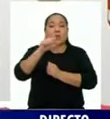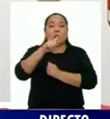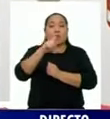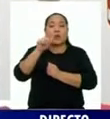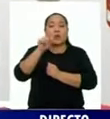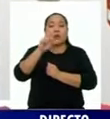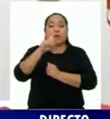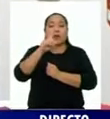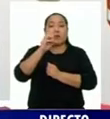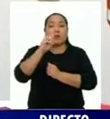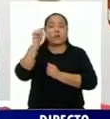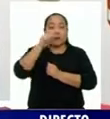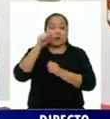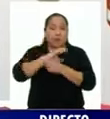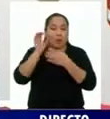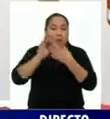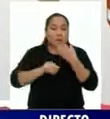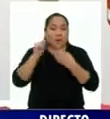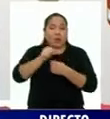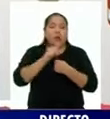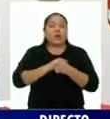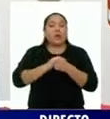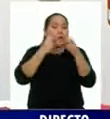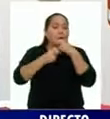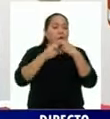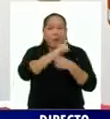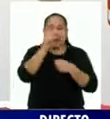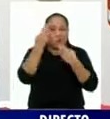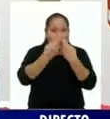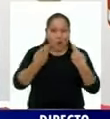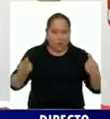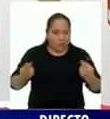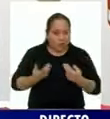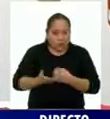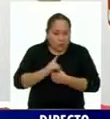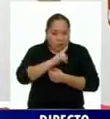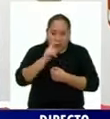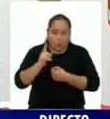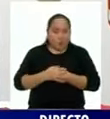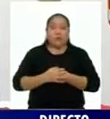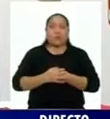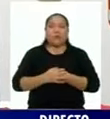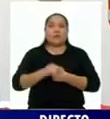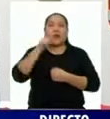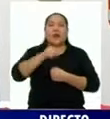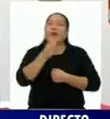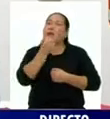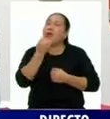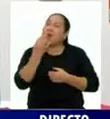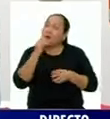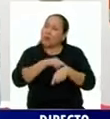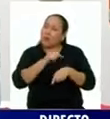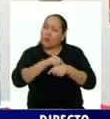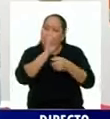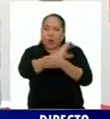uno de esos casos donde el problema no era de recursos en algún momento, ¿no? En algún momento Cajamarca fue